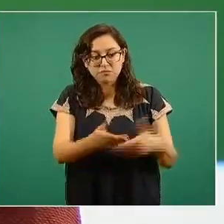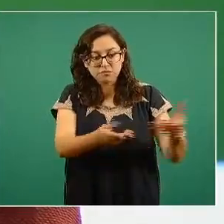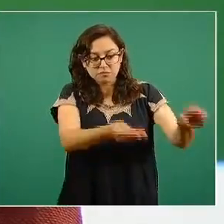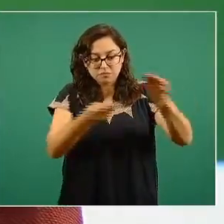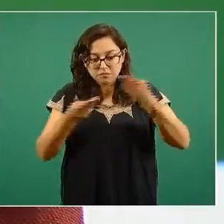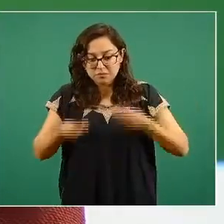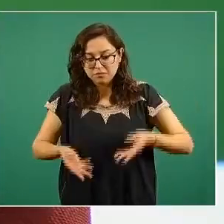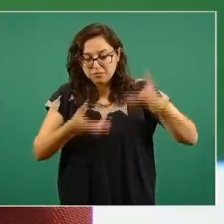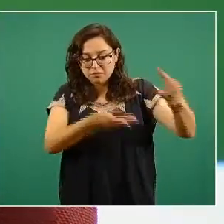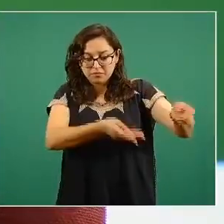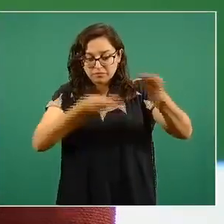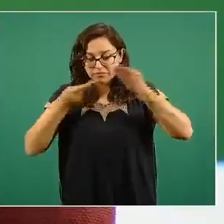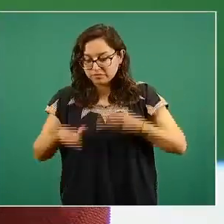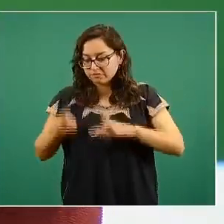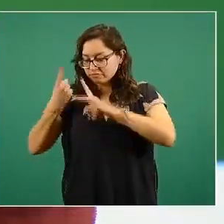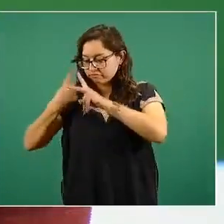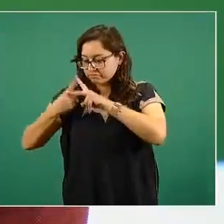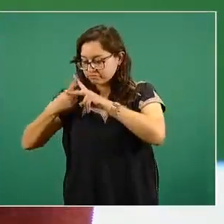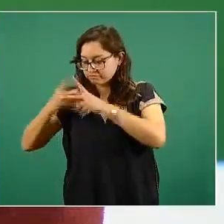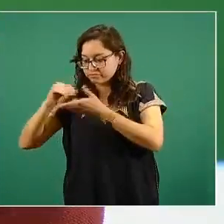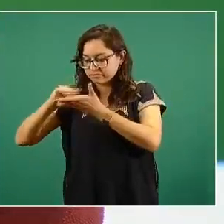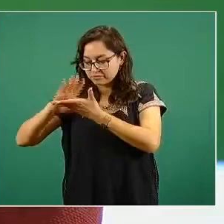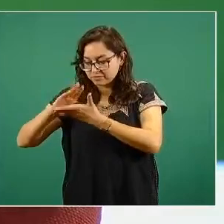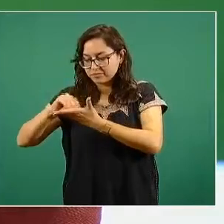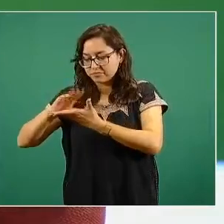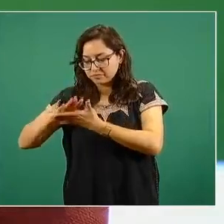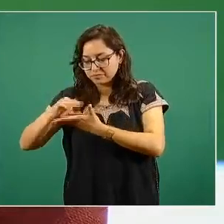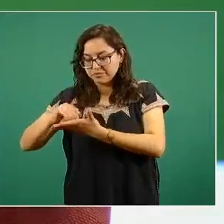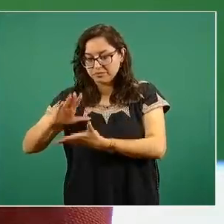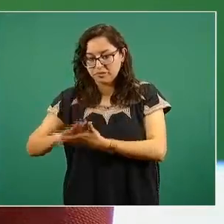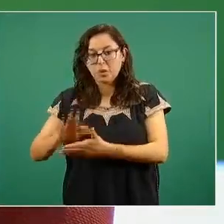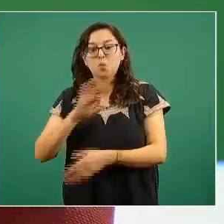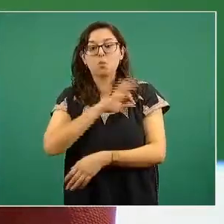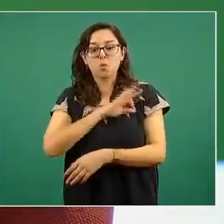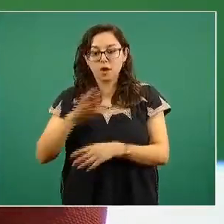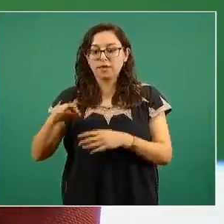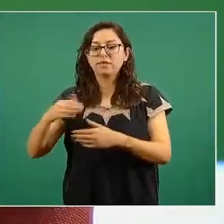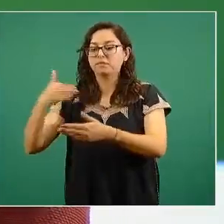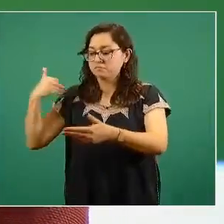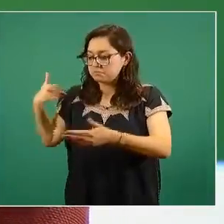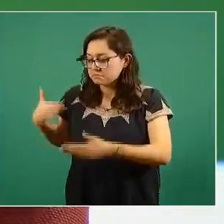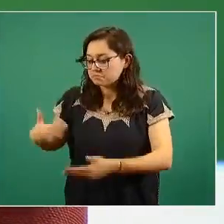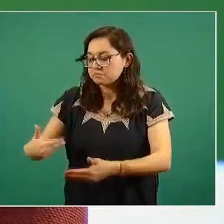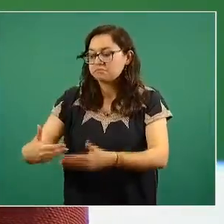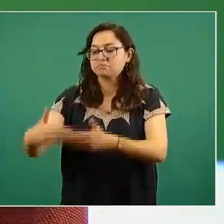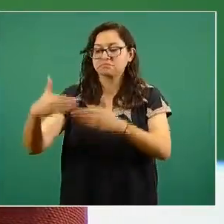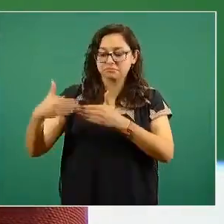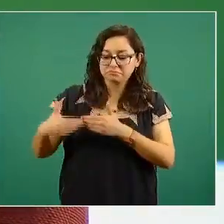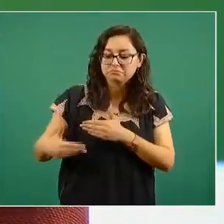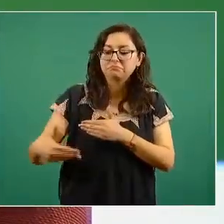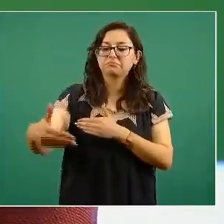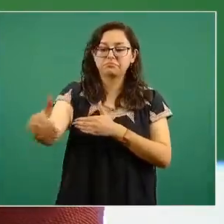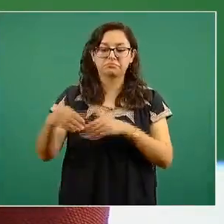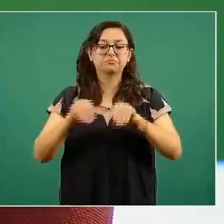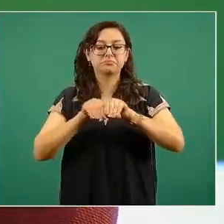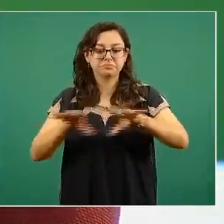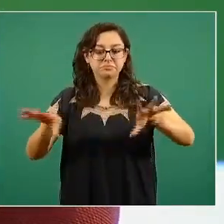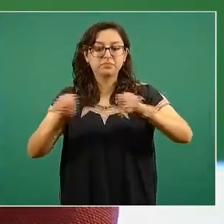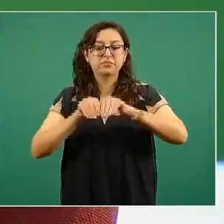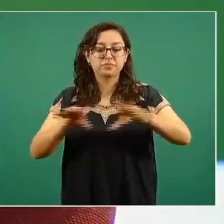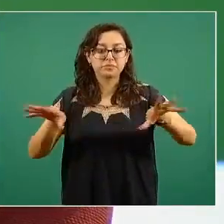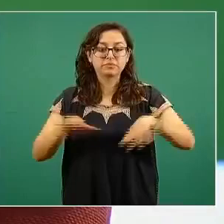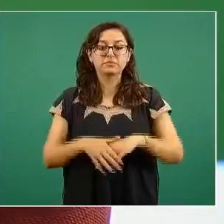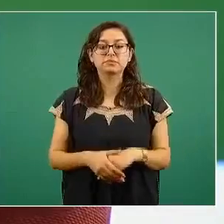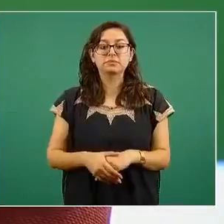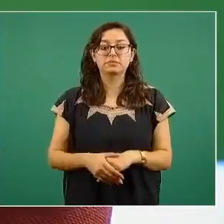primaria de información, es que se logra avanzar por ciclos en esta publicación del boletín. Durante